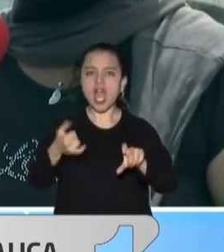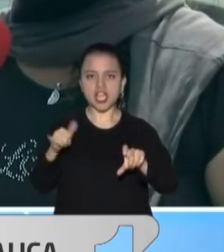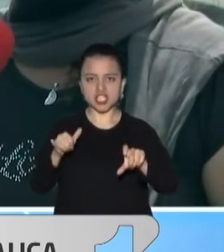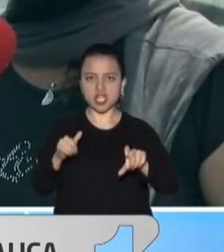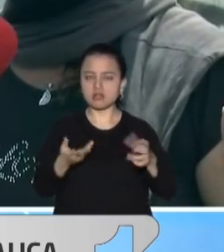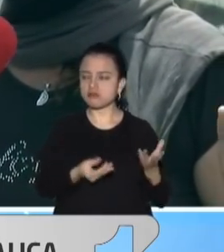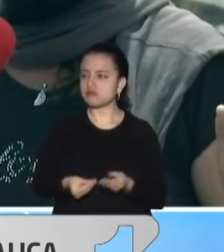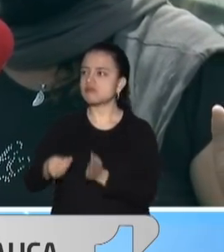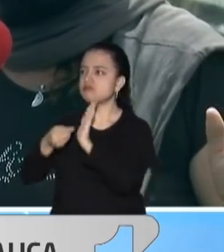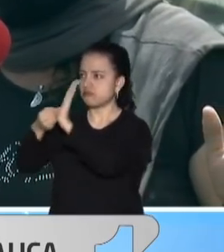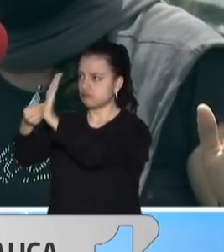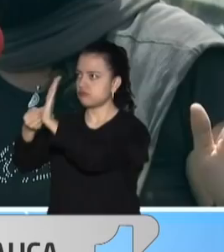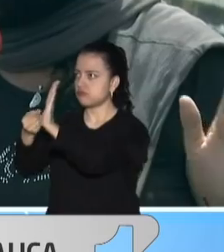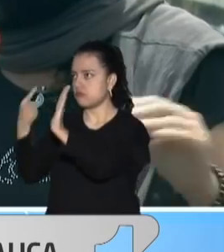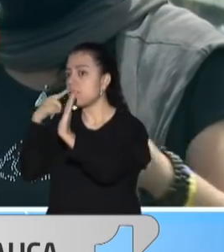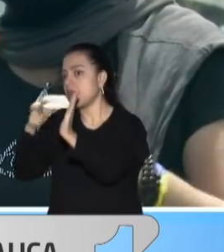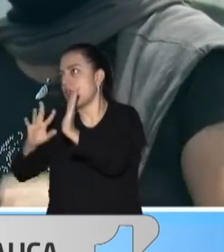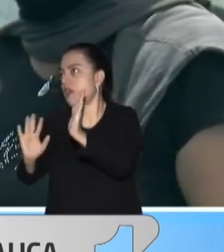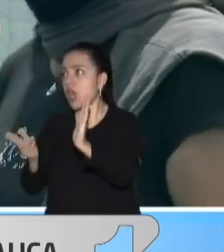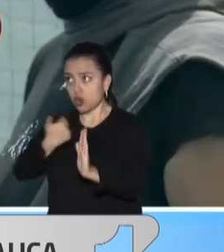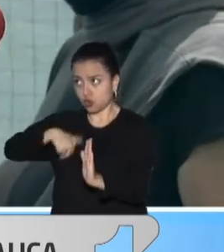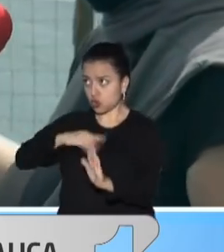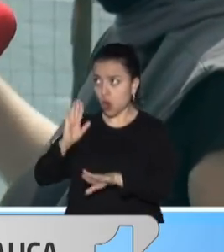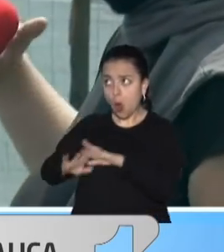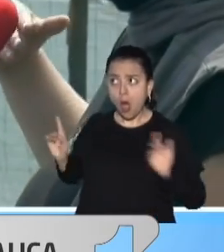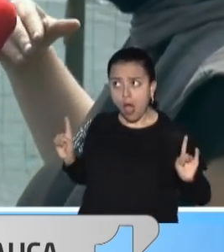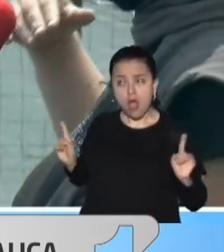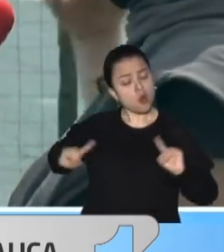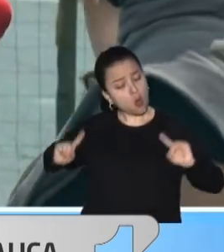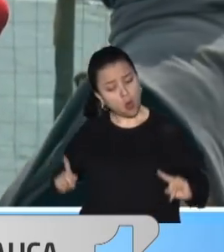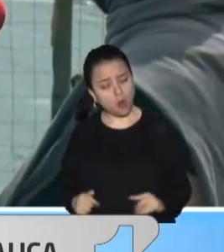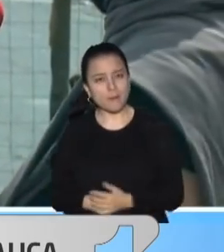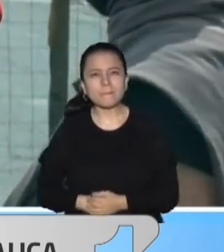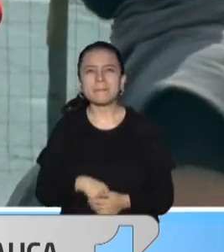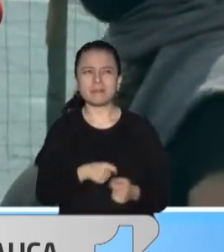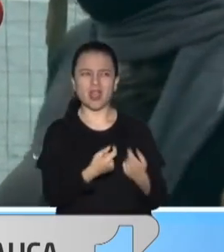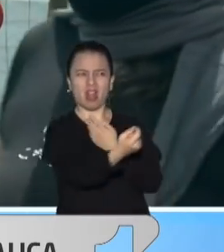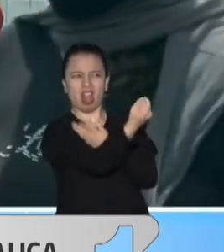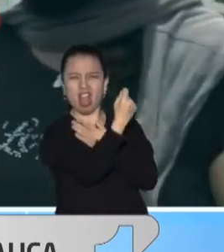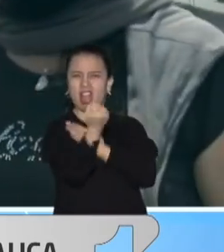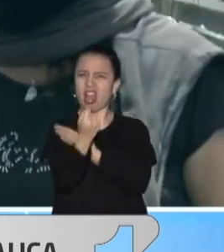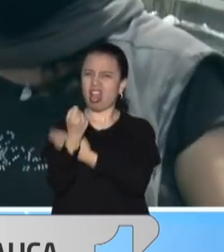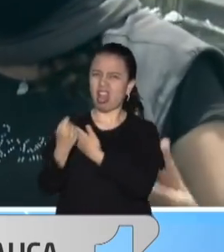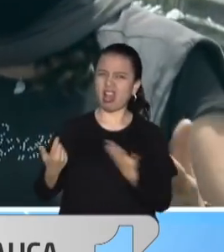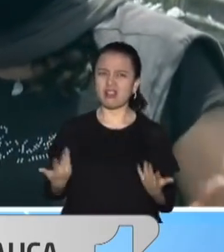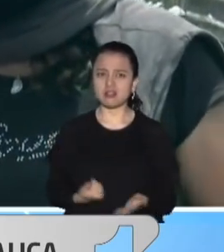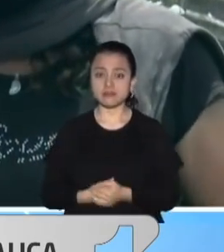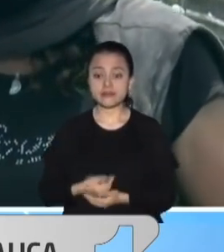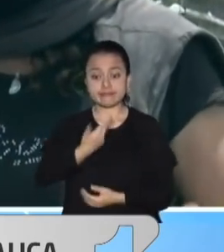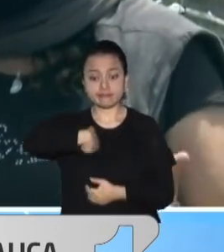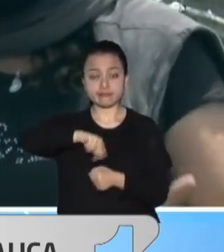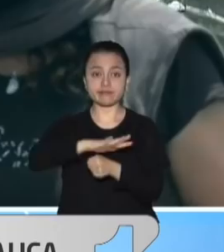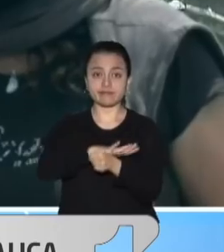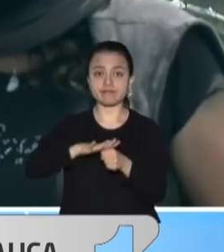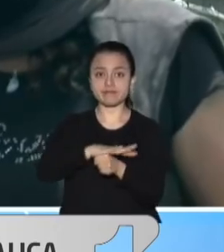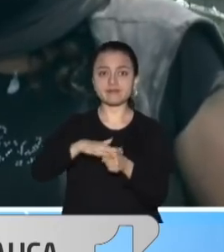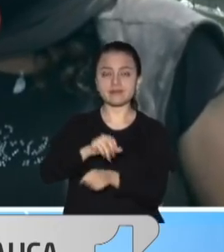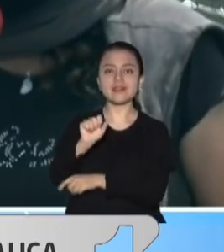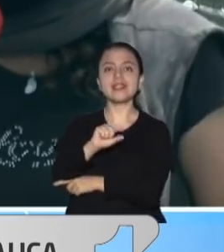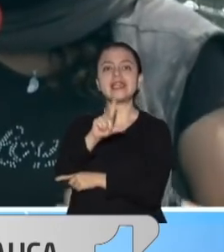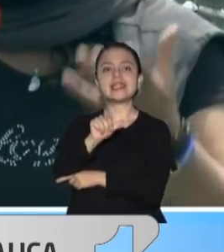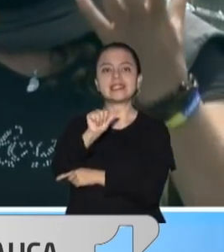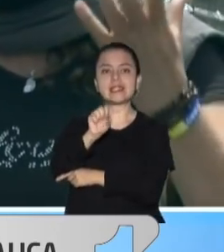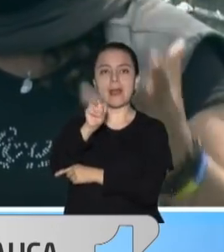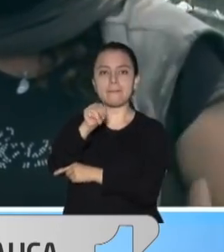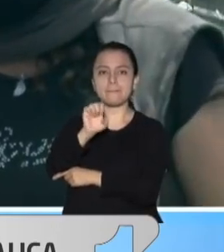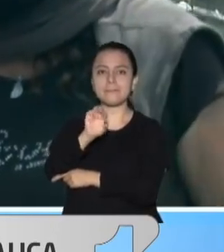quiero decirles que nosotros aquí estamos atacados por todo lado, porque nosotros hemos, Sameco ha sido un punto de resistencia en paz,